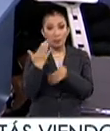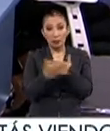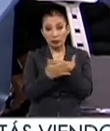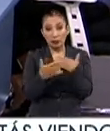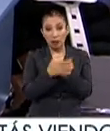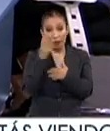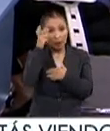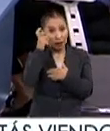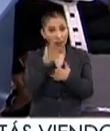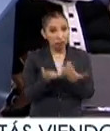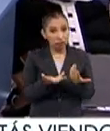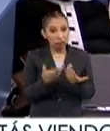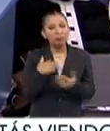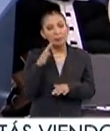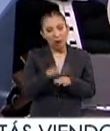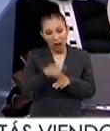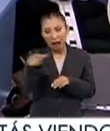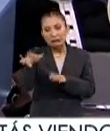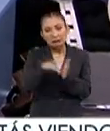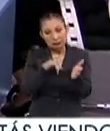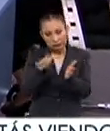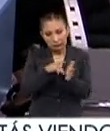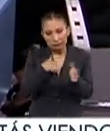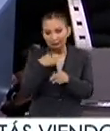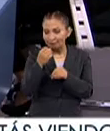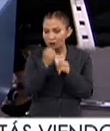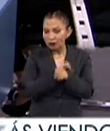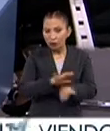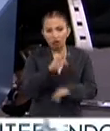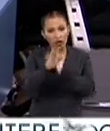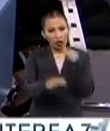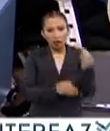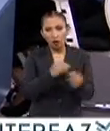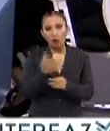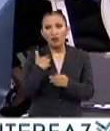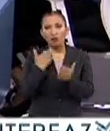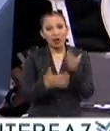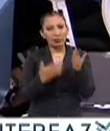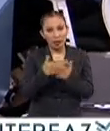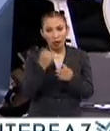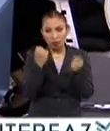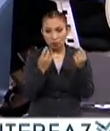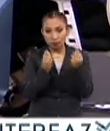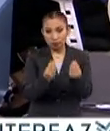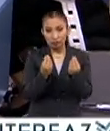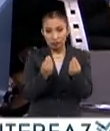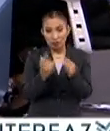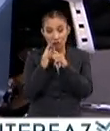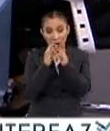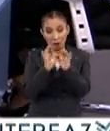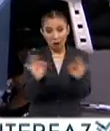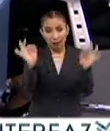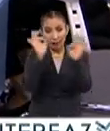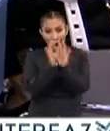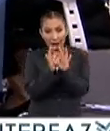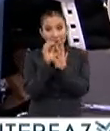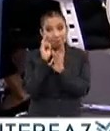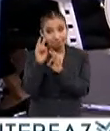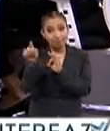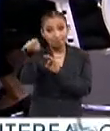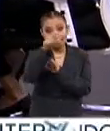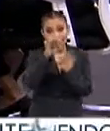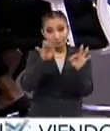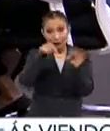sobre Hidalgo? Vamos a tener mucho más, sí hubo de todo. Sí, falta todavía mucho. Una feria muy importante que está cobrando